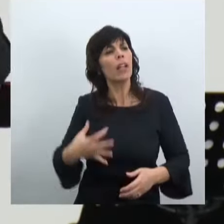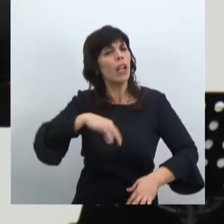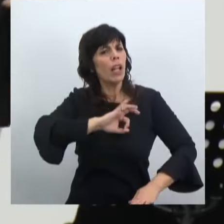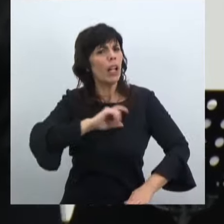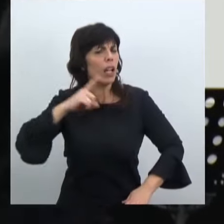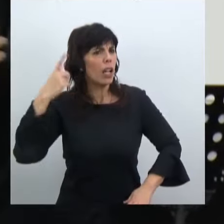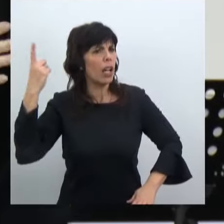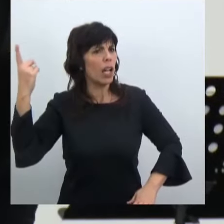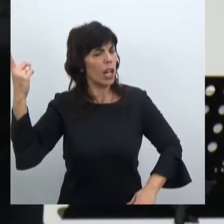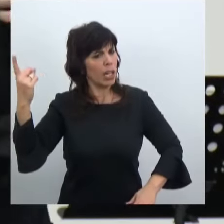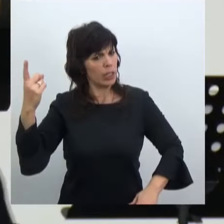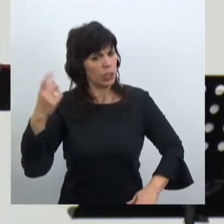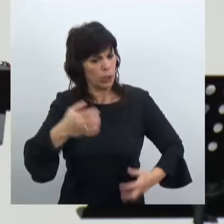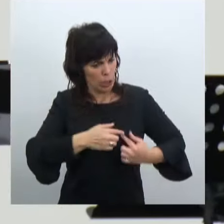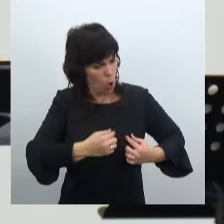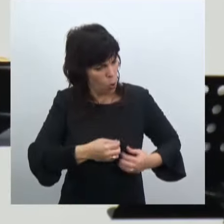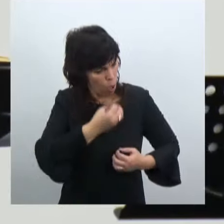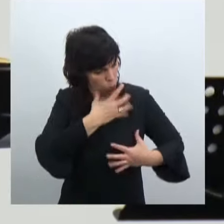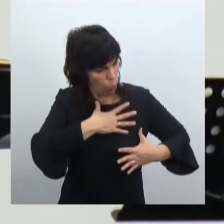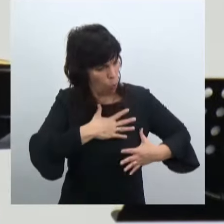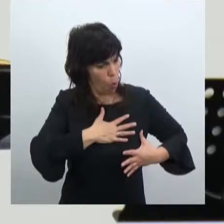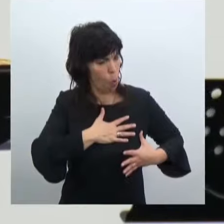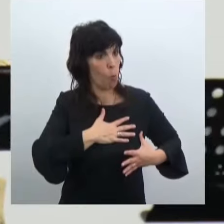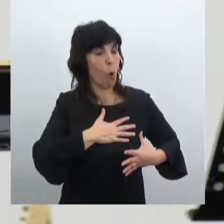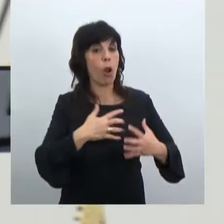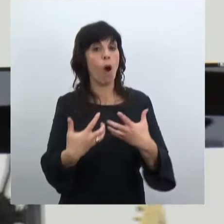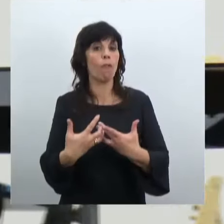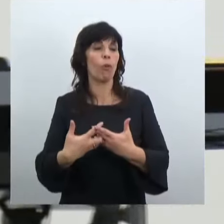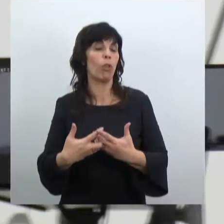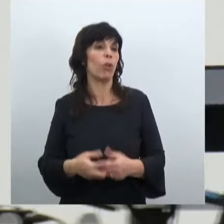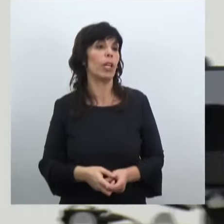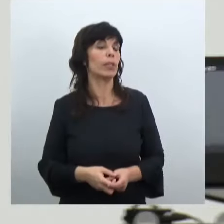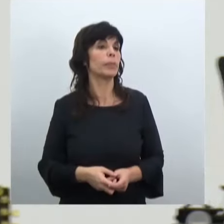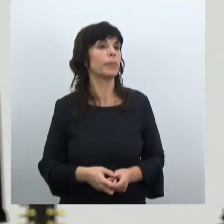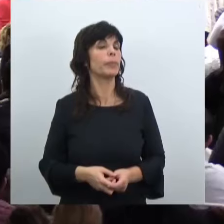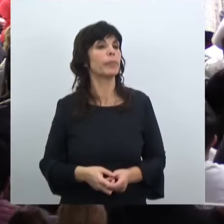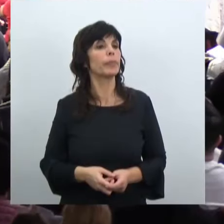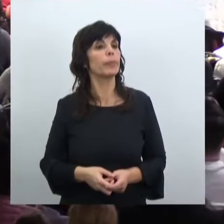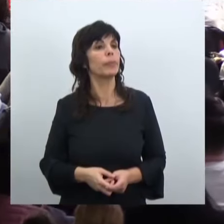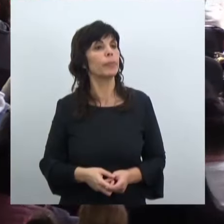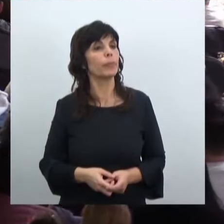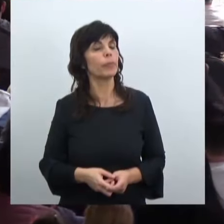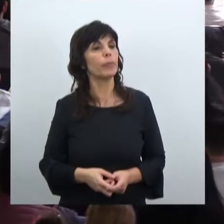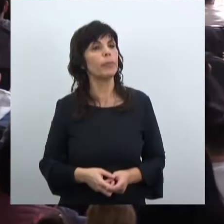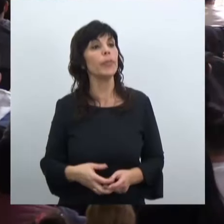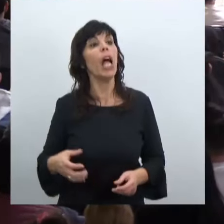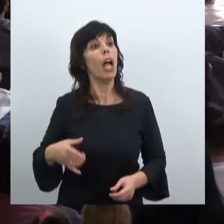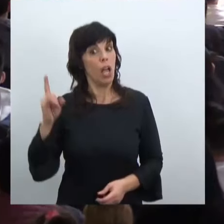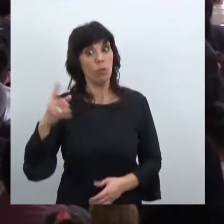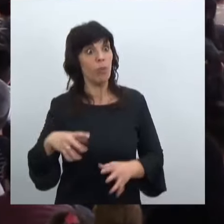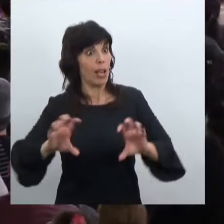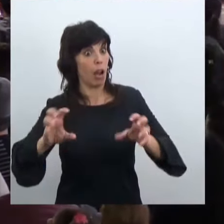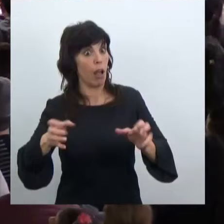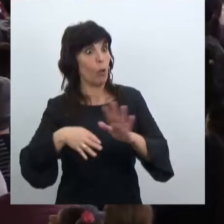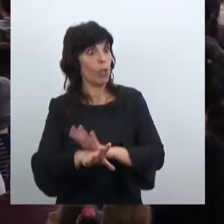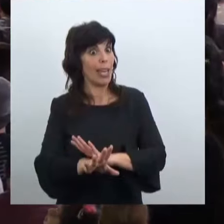funcionan cuando se hacen con buen corazón. ¿Cuántas veces me llama la gente a Dynamis Radio y dice, pastor, yo diezmo? ¿Había oído esas